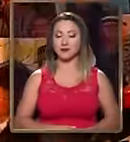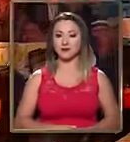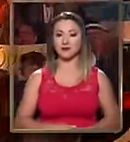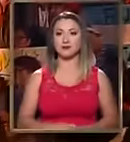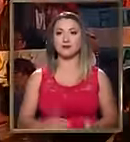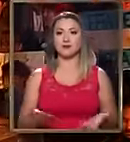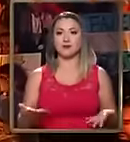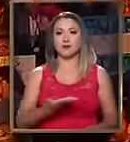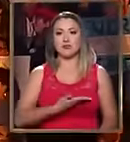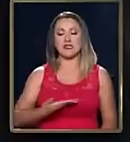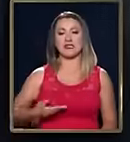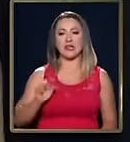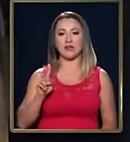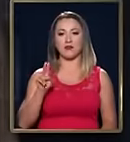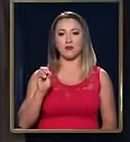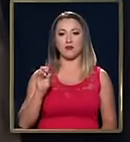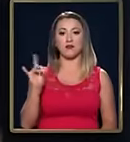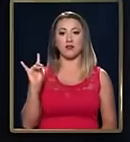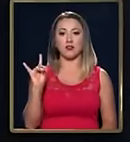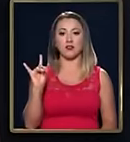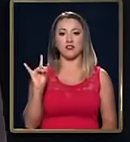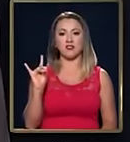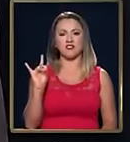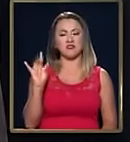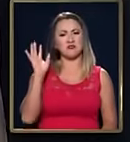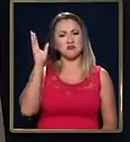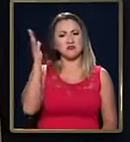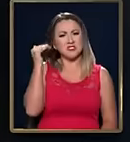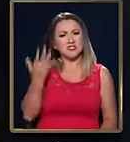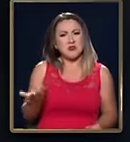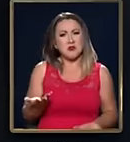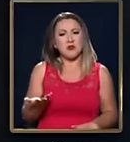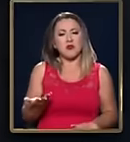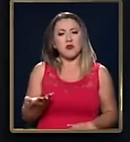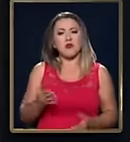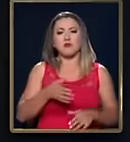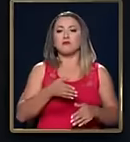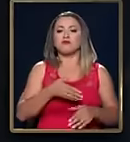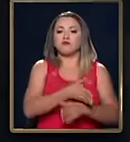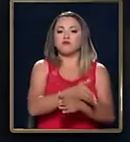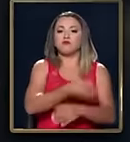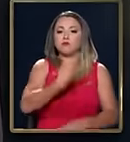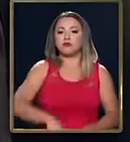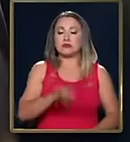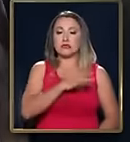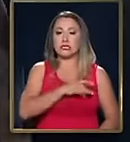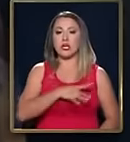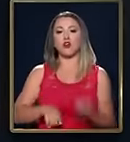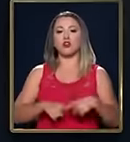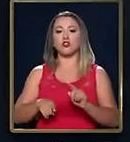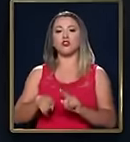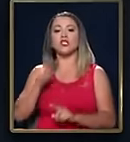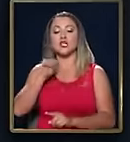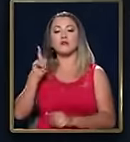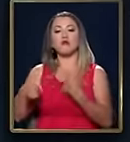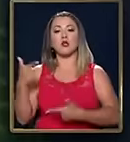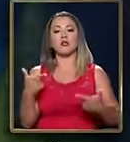¿Cómo el presidente Evo Morales no entiende que el mar le pertenece a los peces? Y en Chile, a los peces gordos, pues weón.